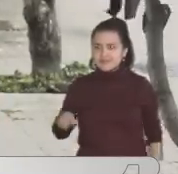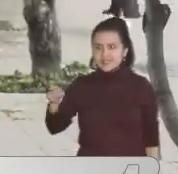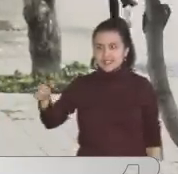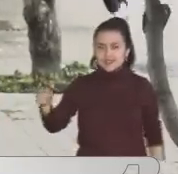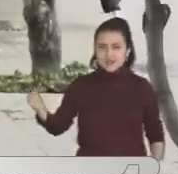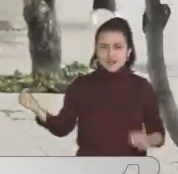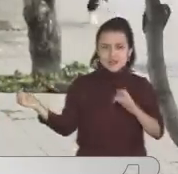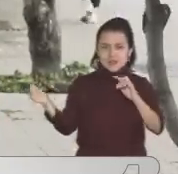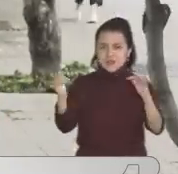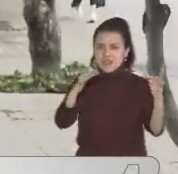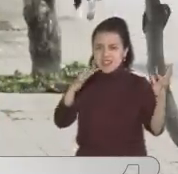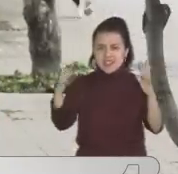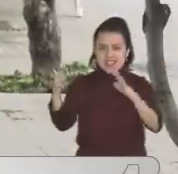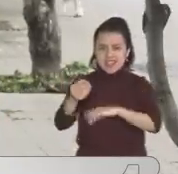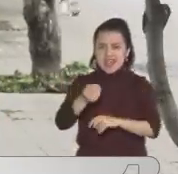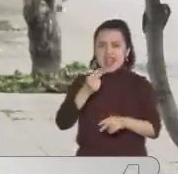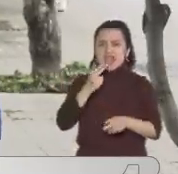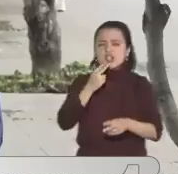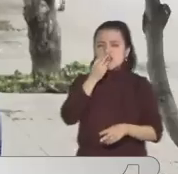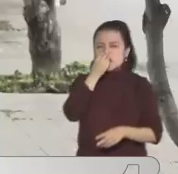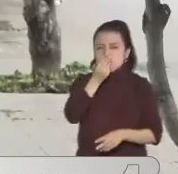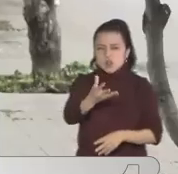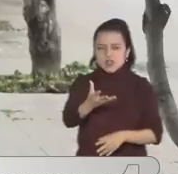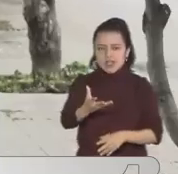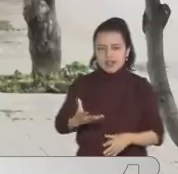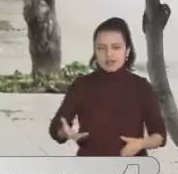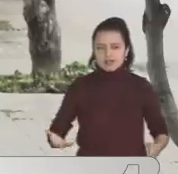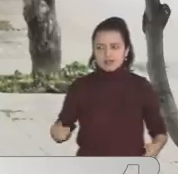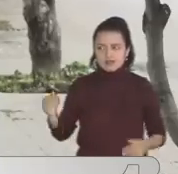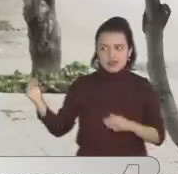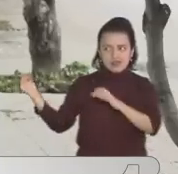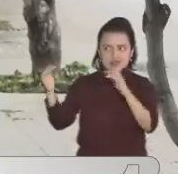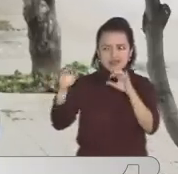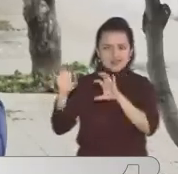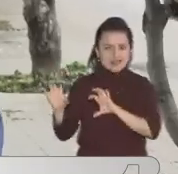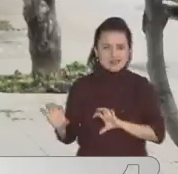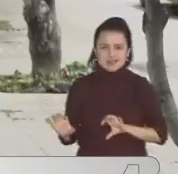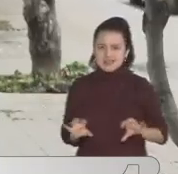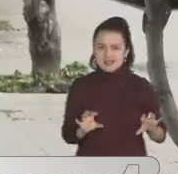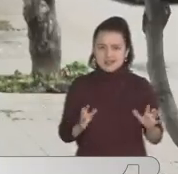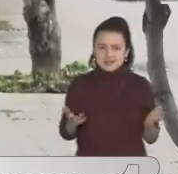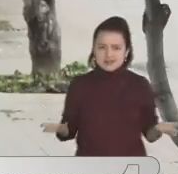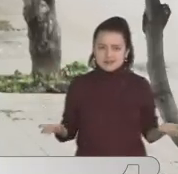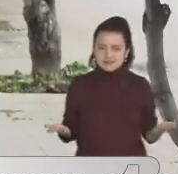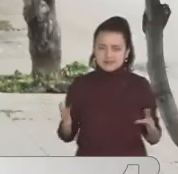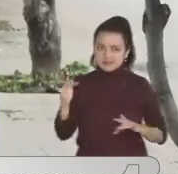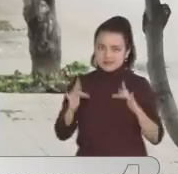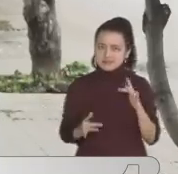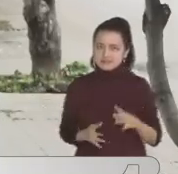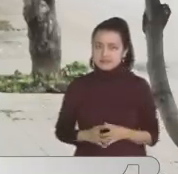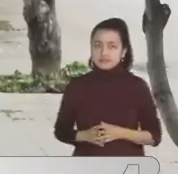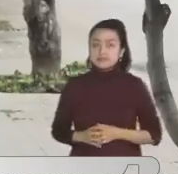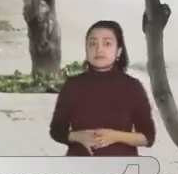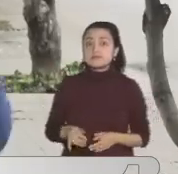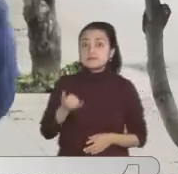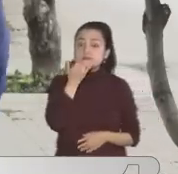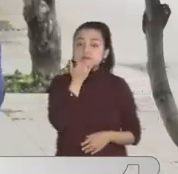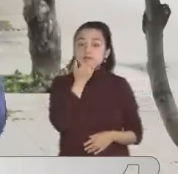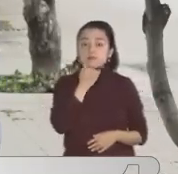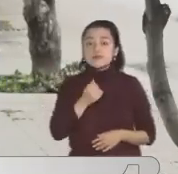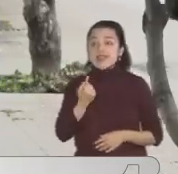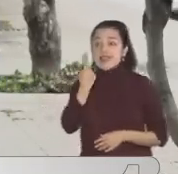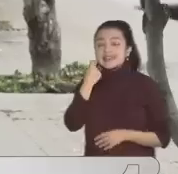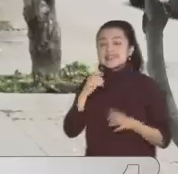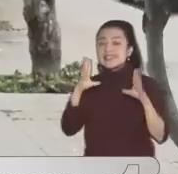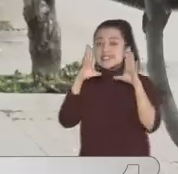sucia, como bien lo manifestaba usted. Este escándalo estalló cuando el director de Caracol Noticias, Gustavo Gómez, en su cuenta de Twitter,